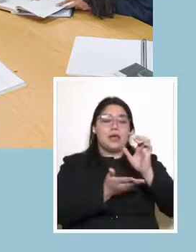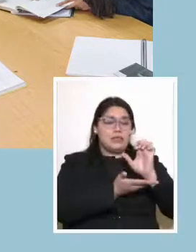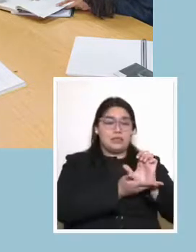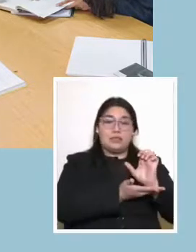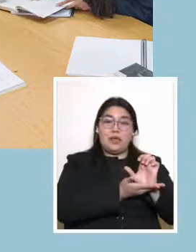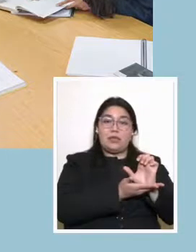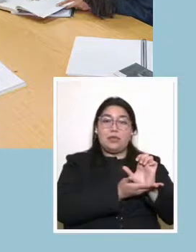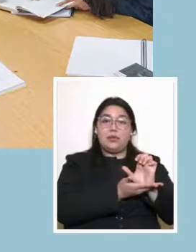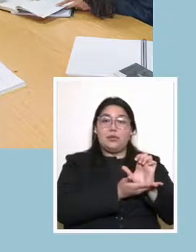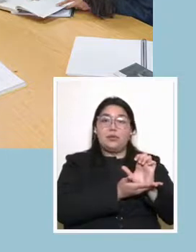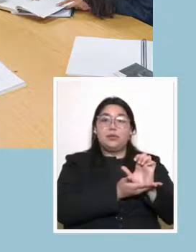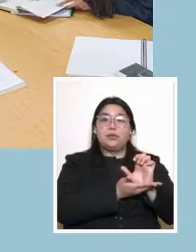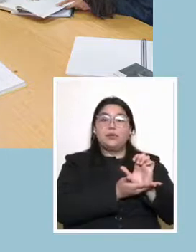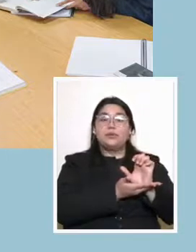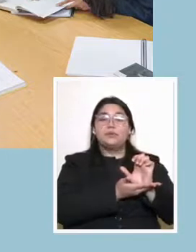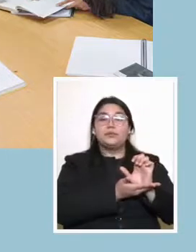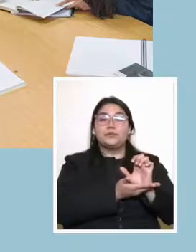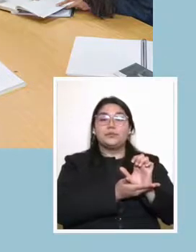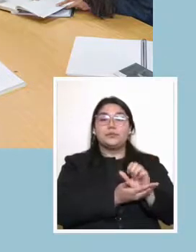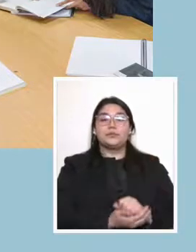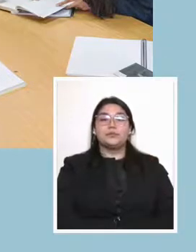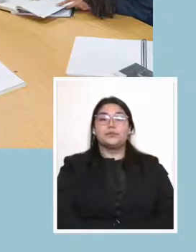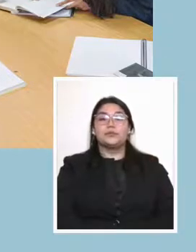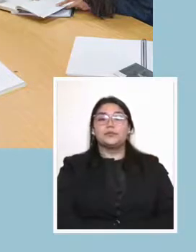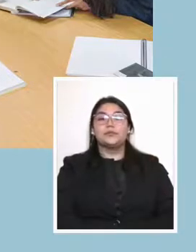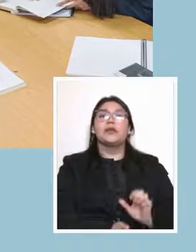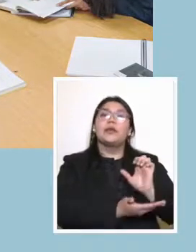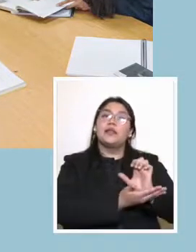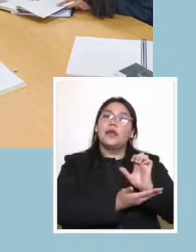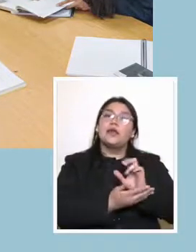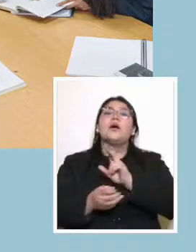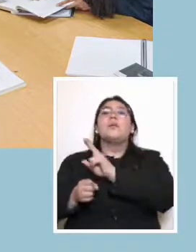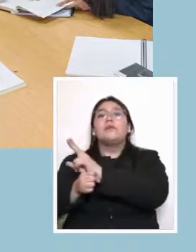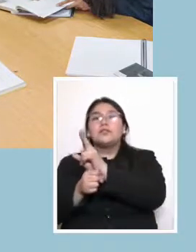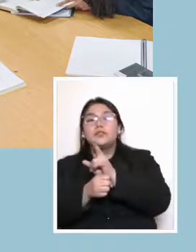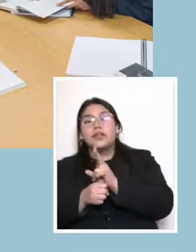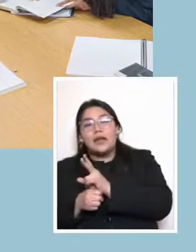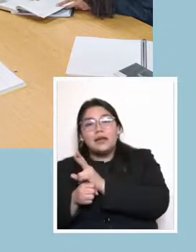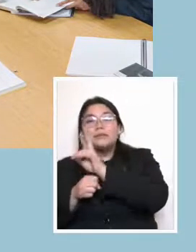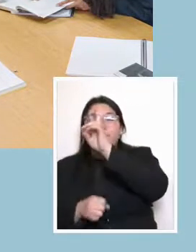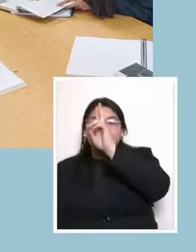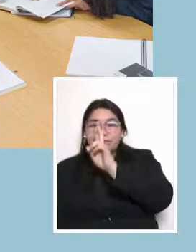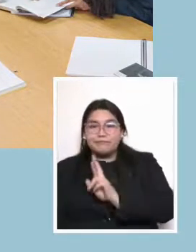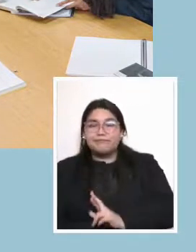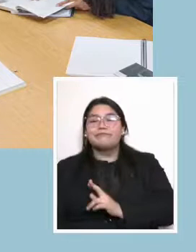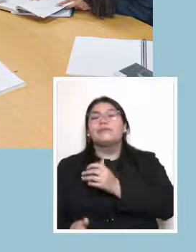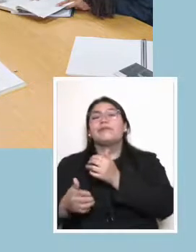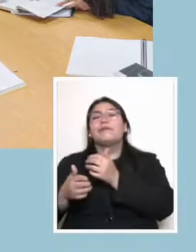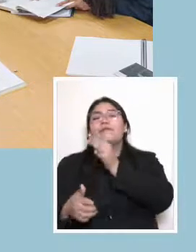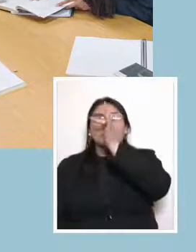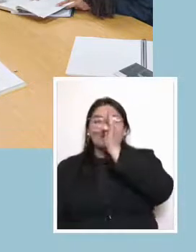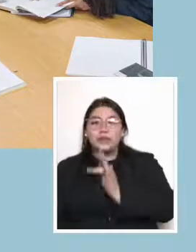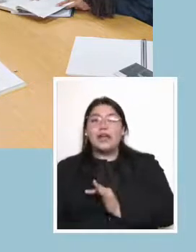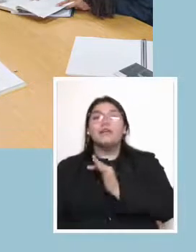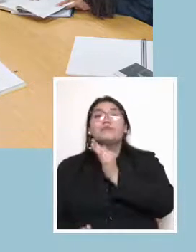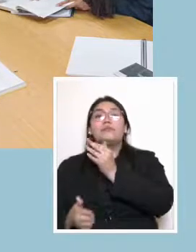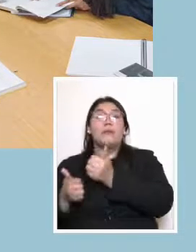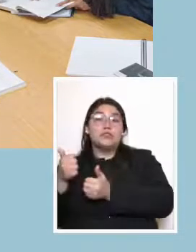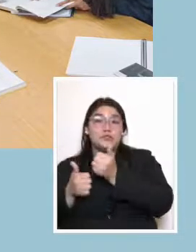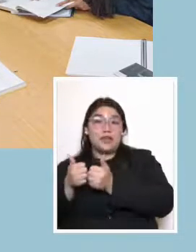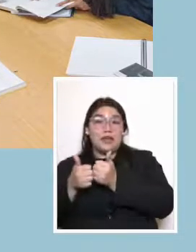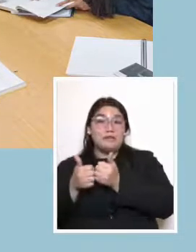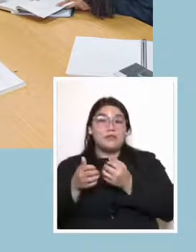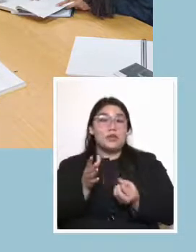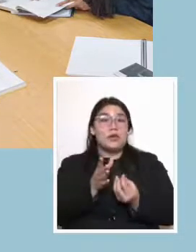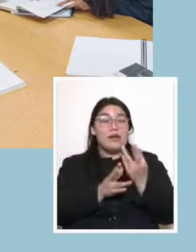y los funcionarios, los profesionales? Efectivamente, a través, ¿no es cierto?, de ese